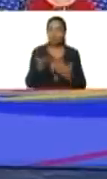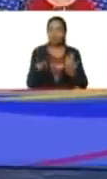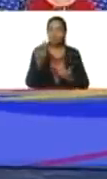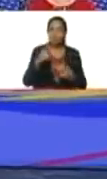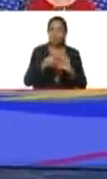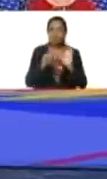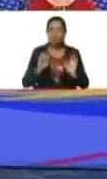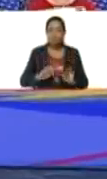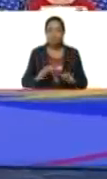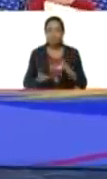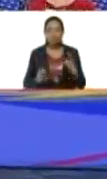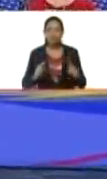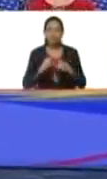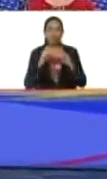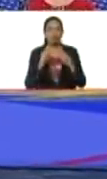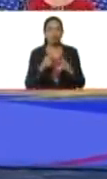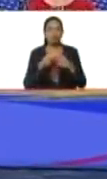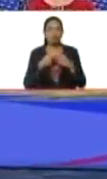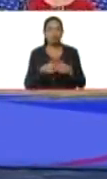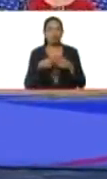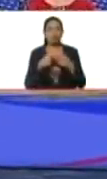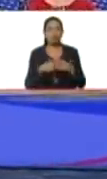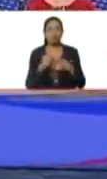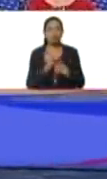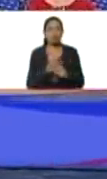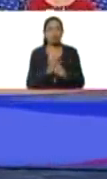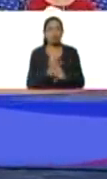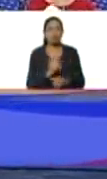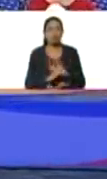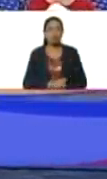este encuentro, este taller de trabajo,